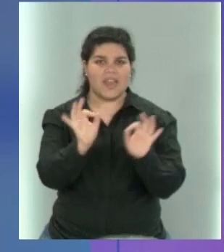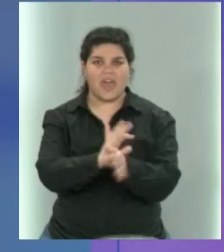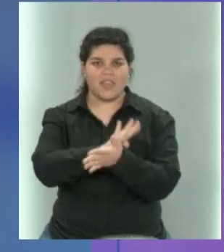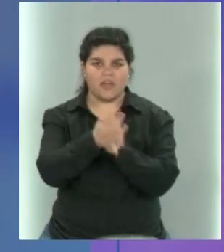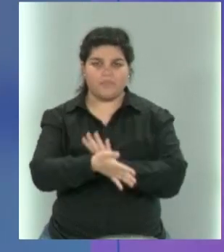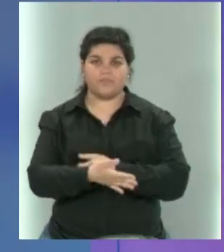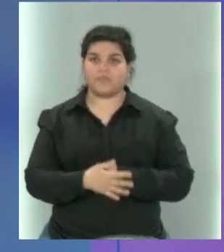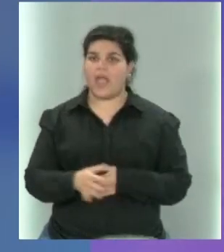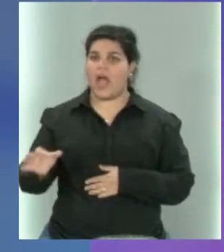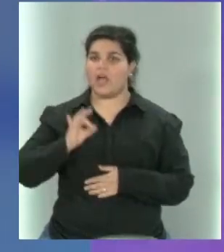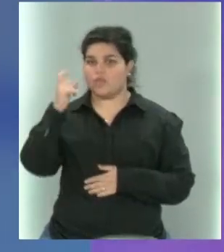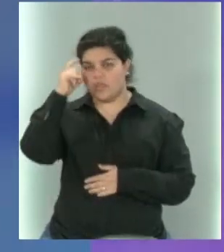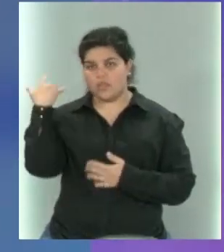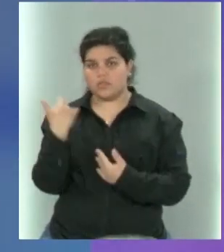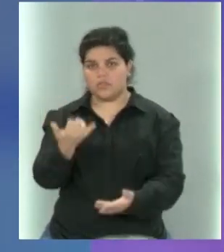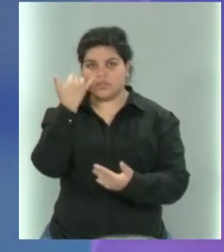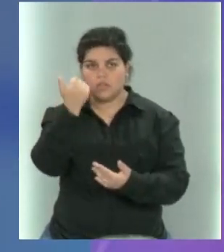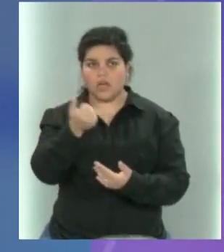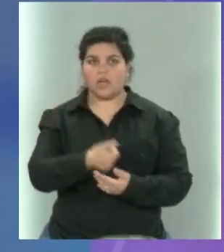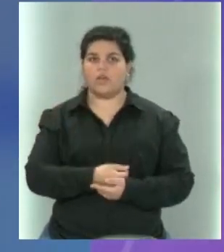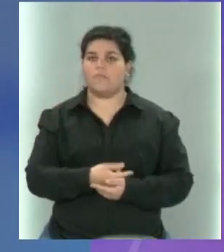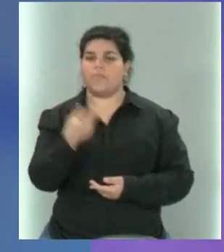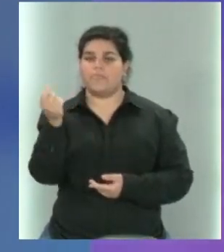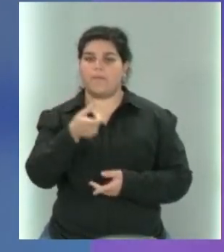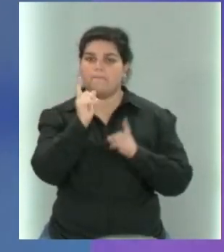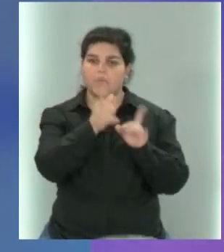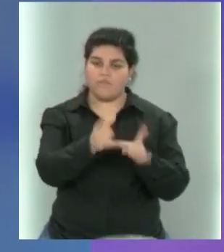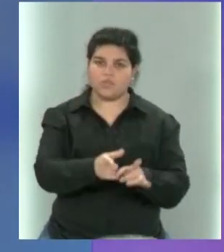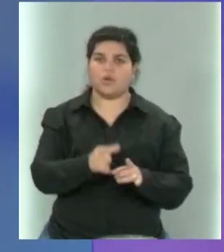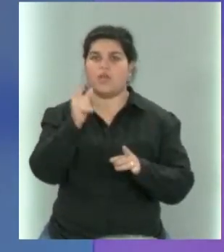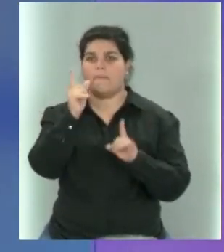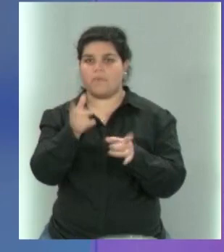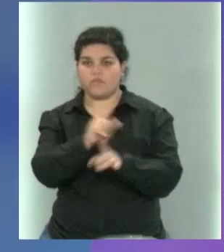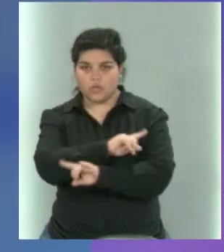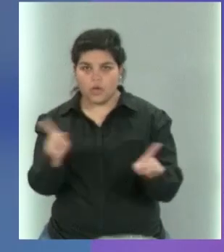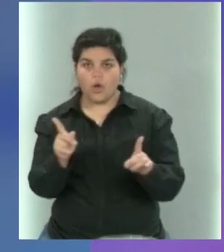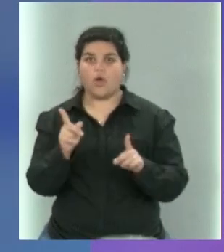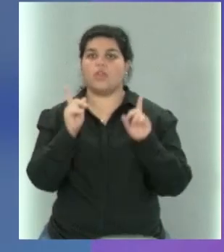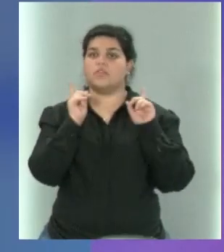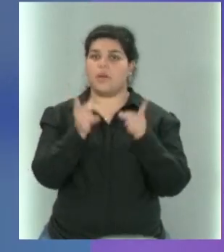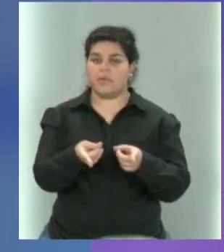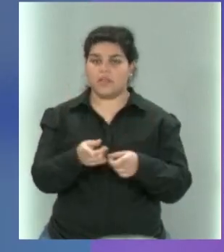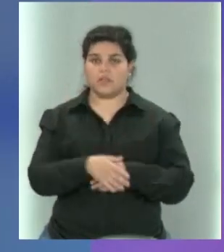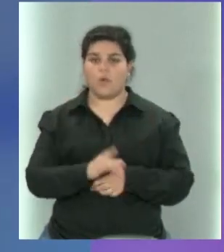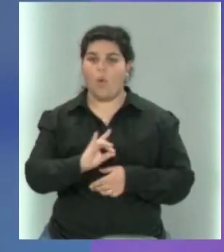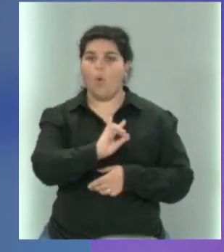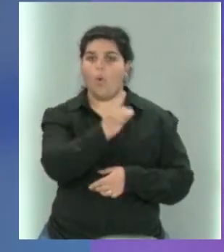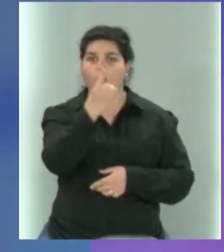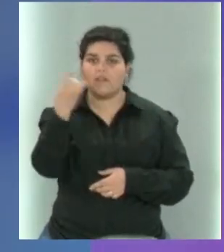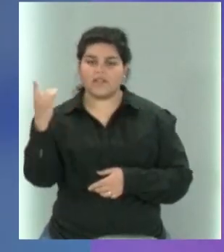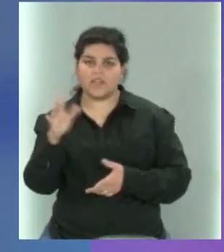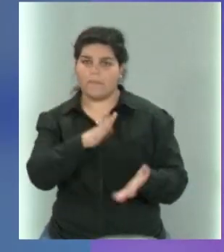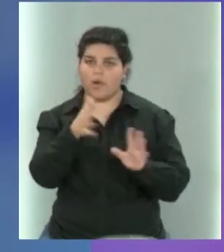años, la planta de personal docente y no docente, la oferta académica, el número de universidades aumentó en promedio más